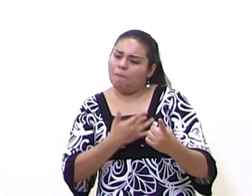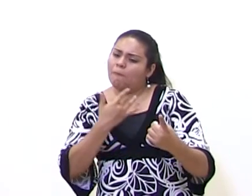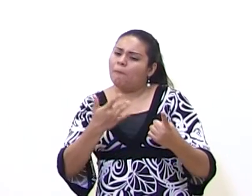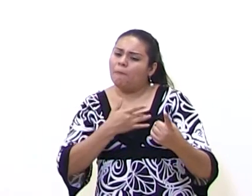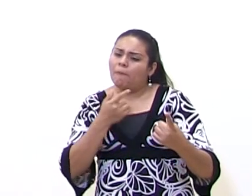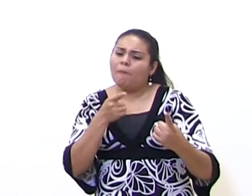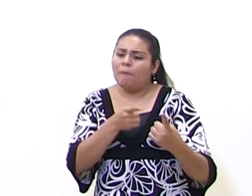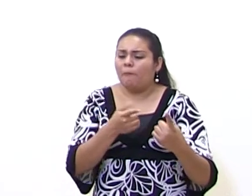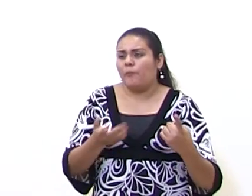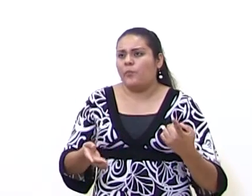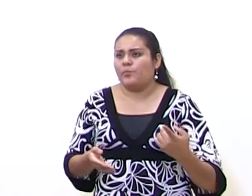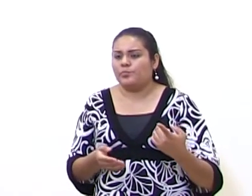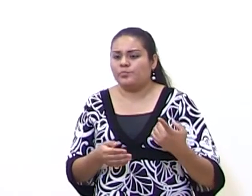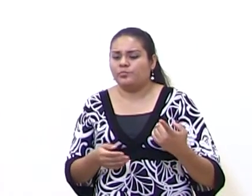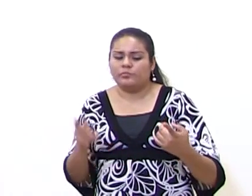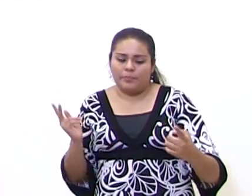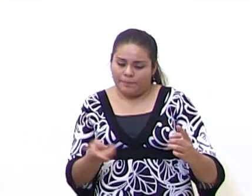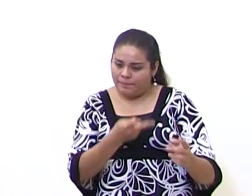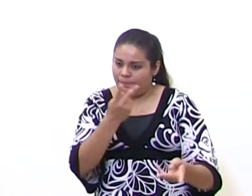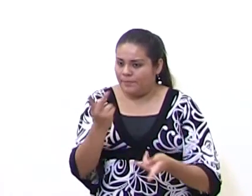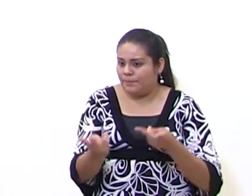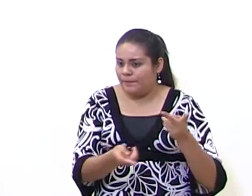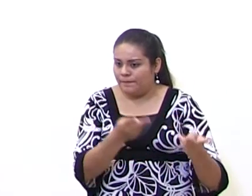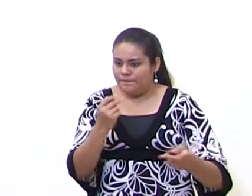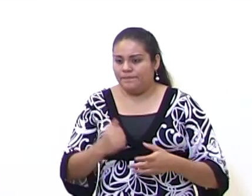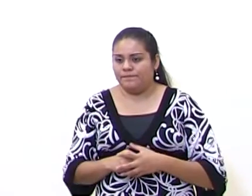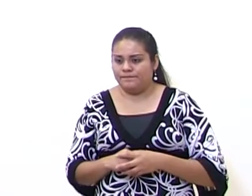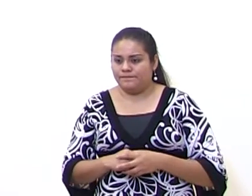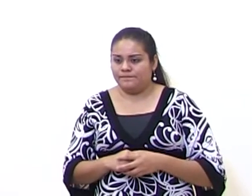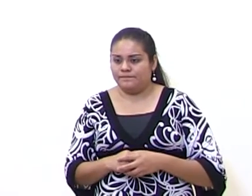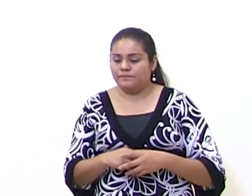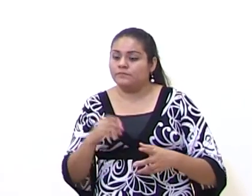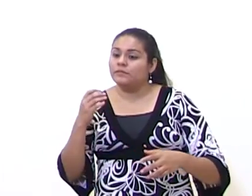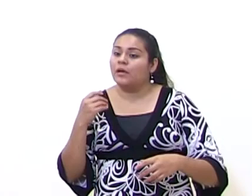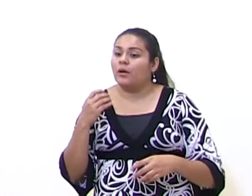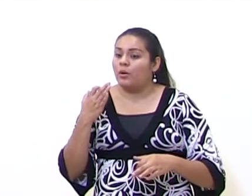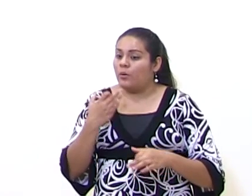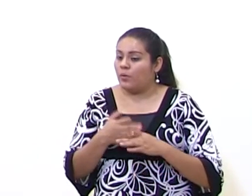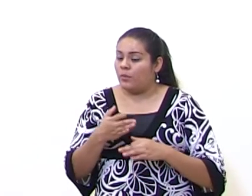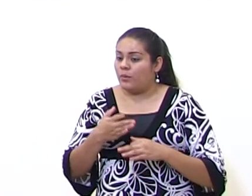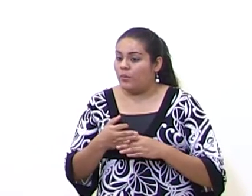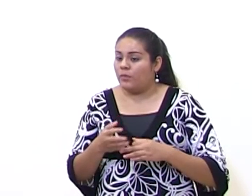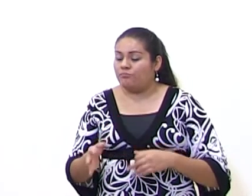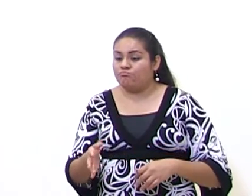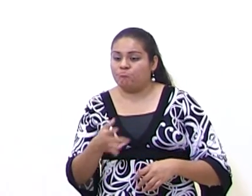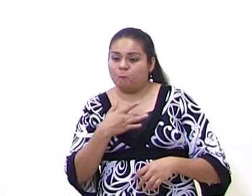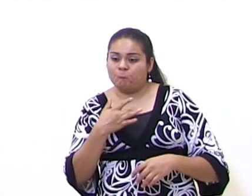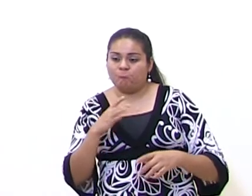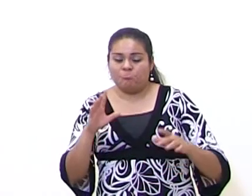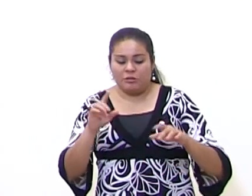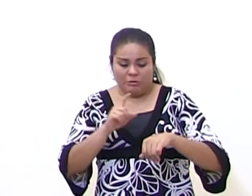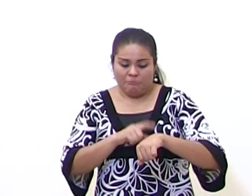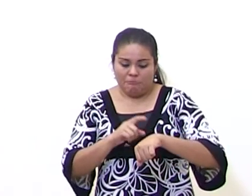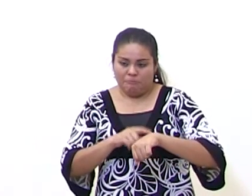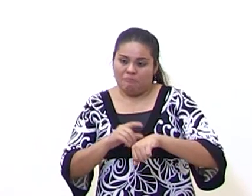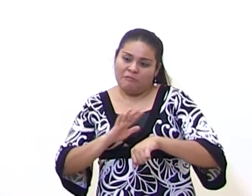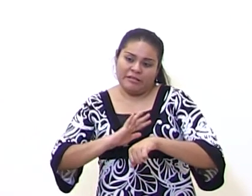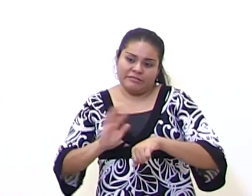adquieran nuestro producto. Jóvenes, se ha terminado el tiempo. Ha sido un